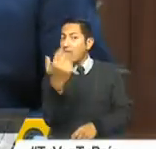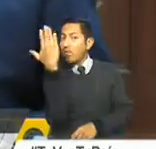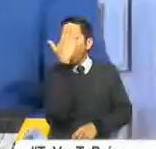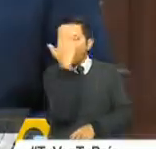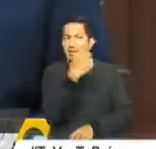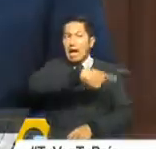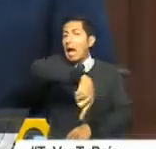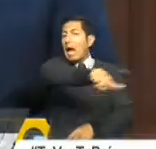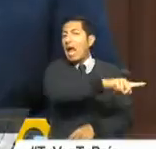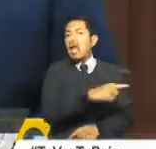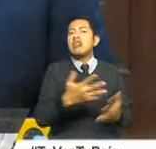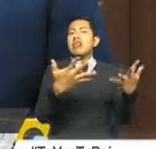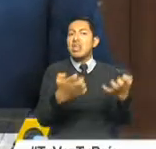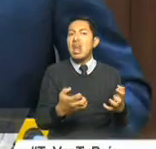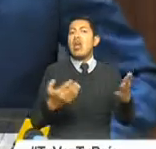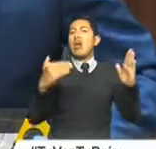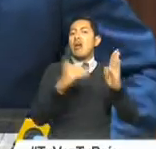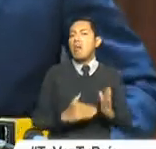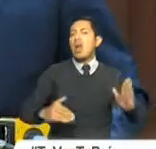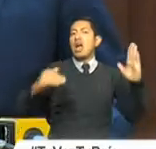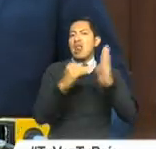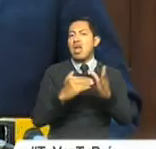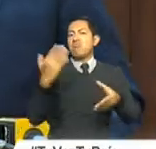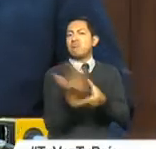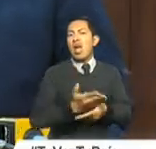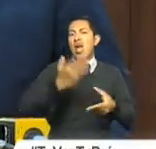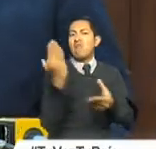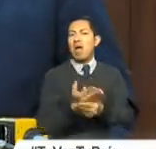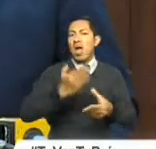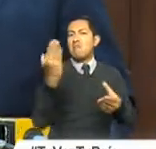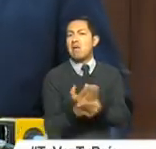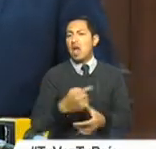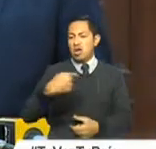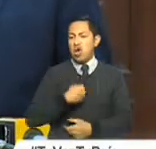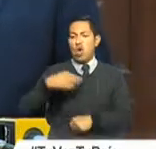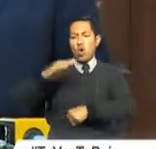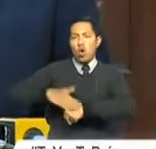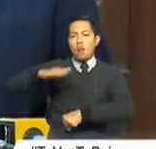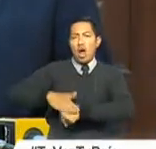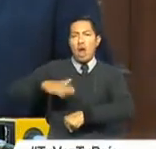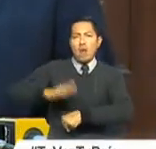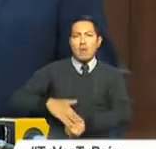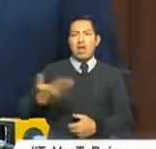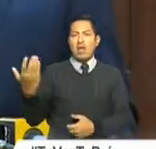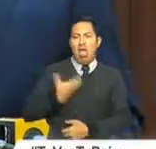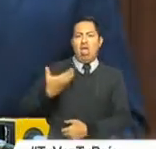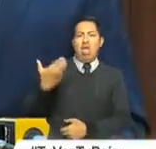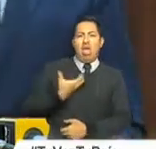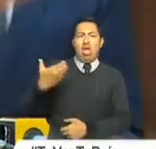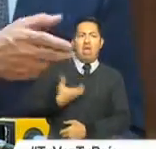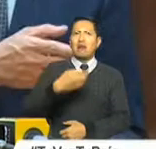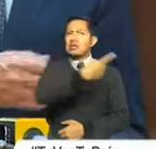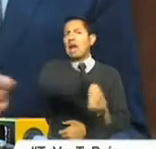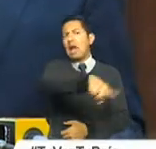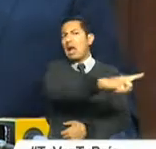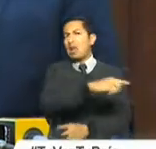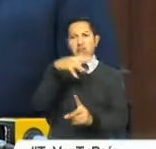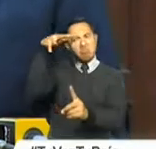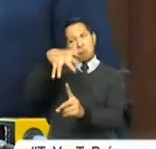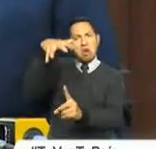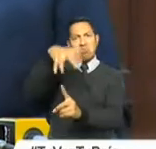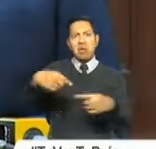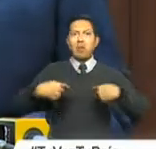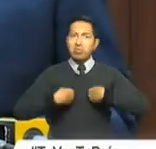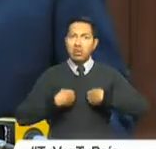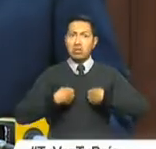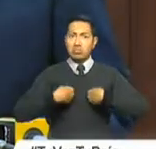un esquema sistematizado que ya configura un linchamiento mediático, tratando de destruir mi honra como lo hicieron durante la campaña